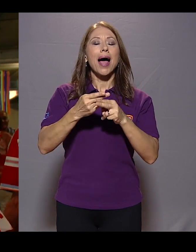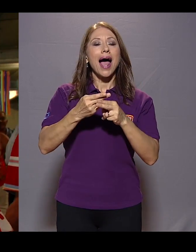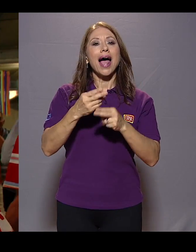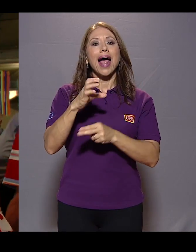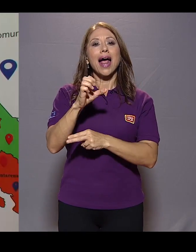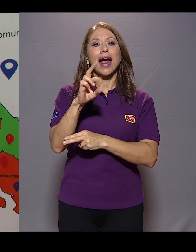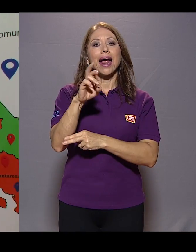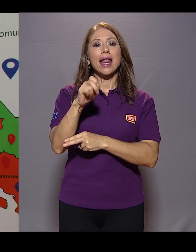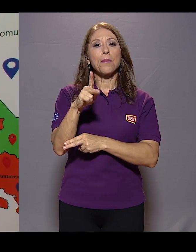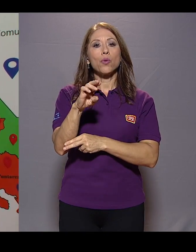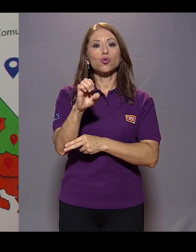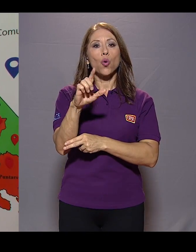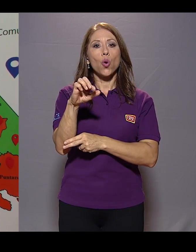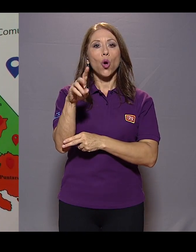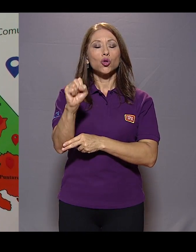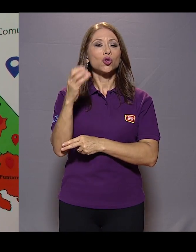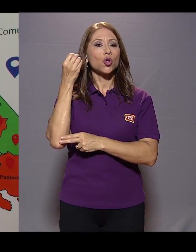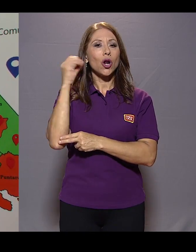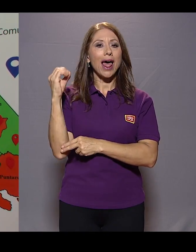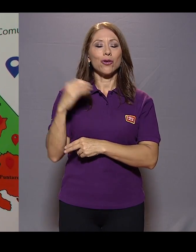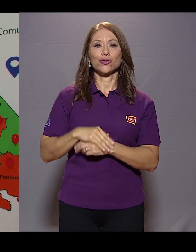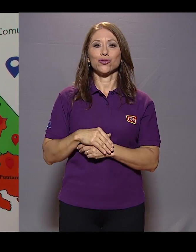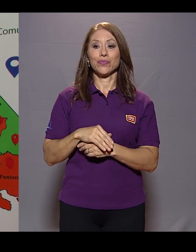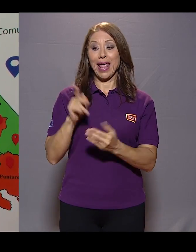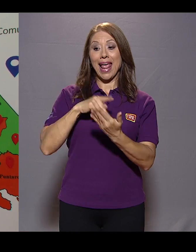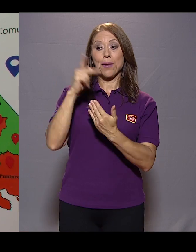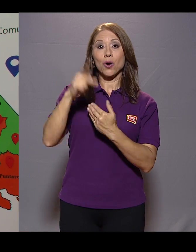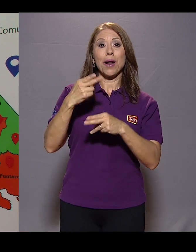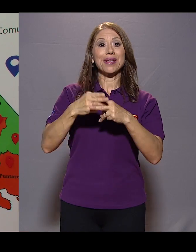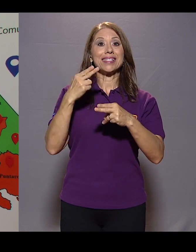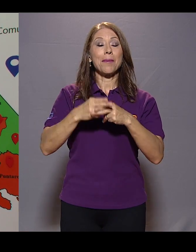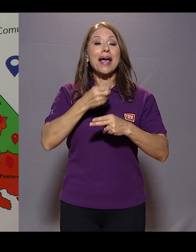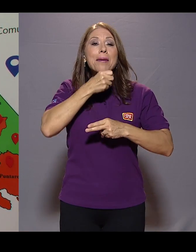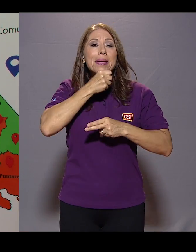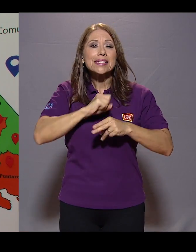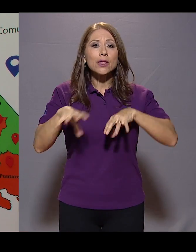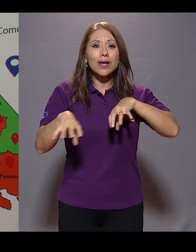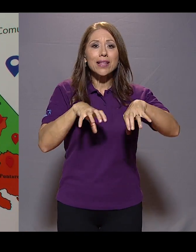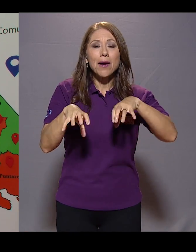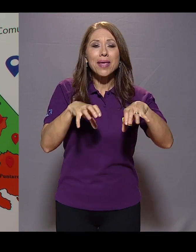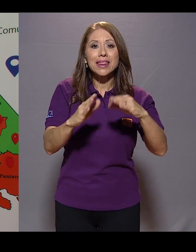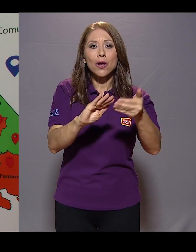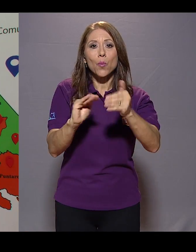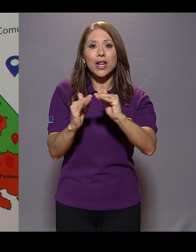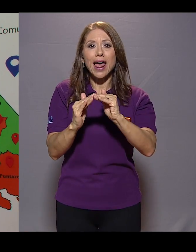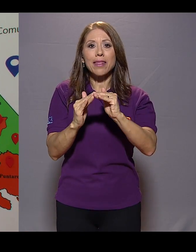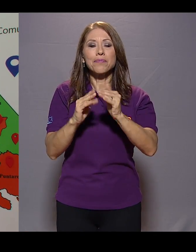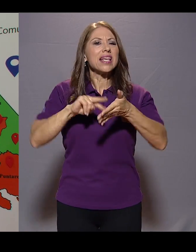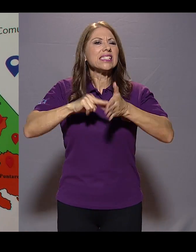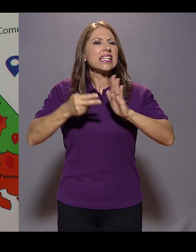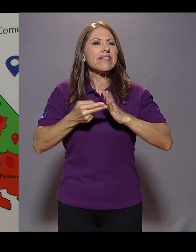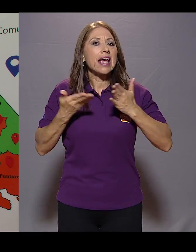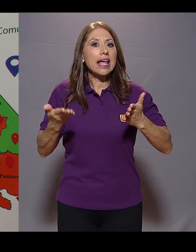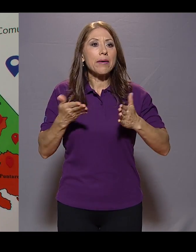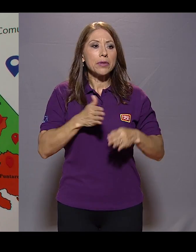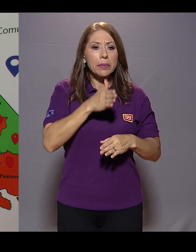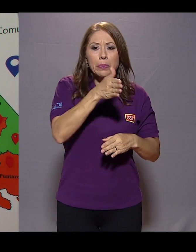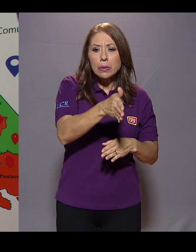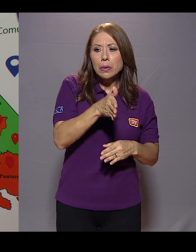Crepúsculos Dorados. El programa Envejeciendo Activamente en Comunidad trata, digamos, de llevar a las